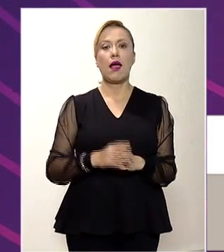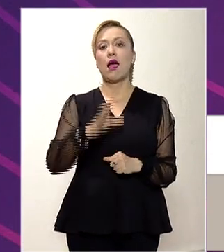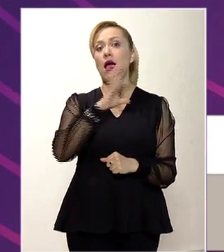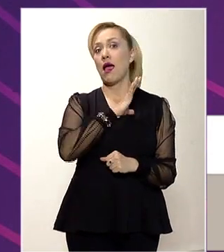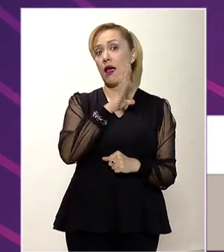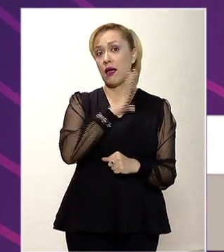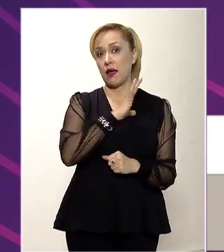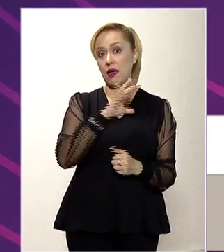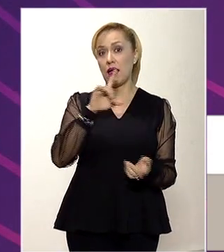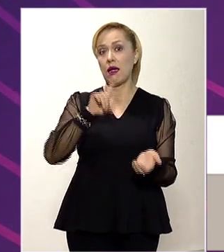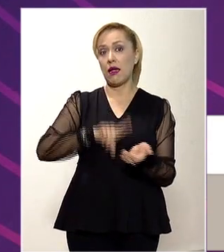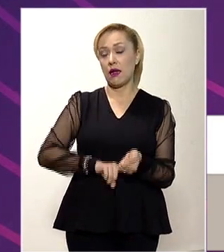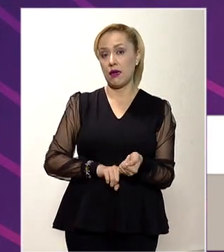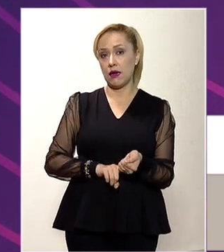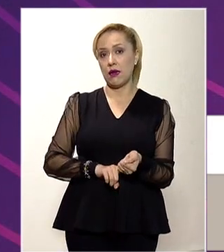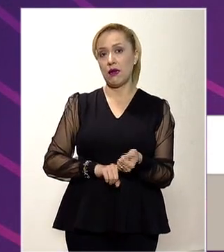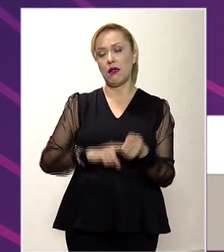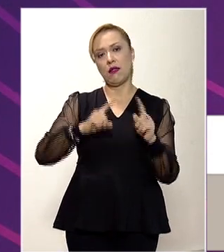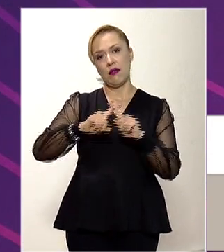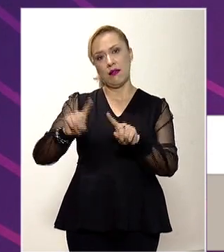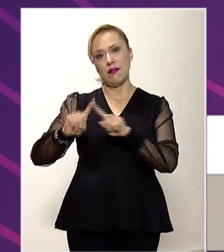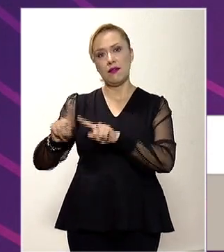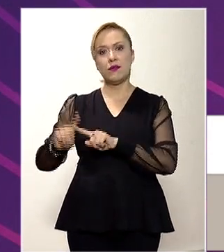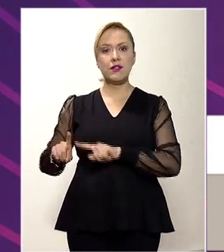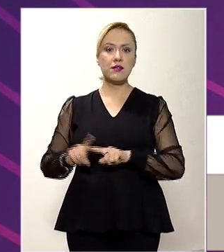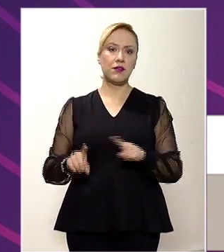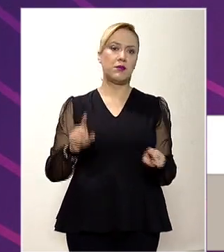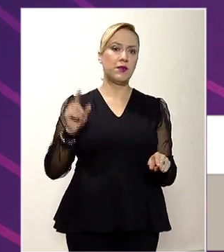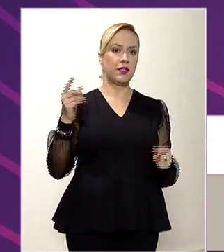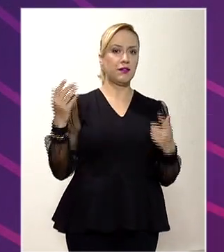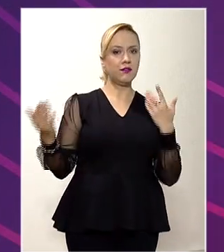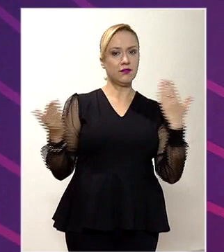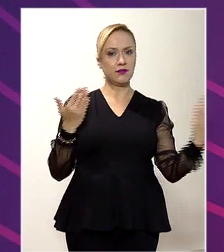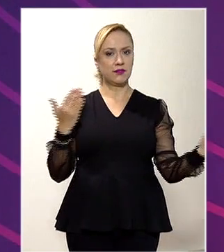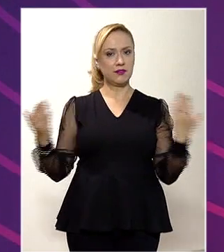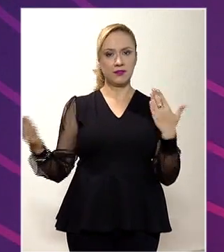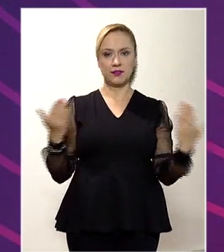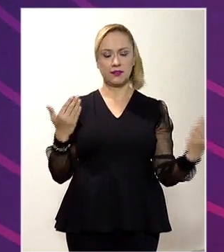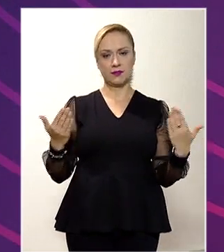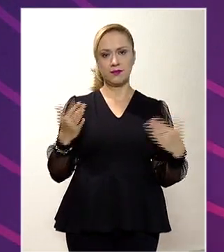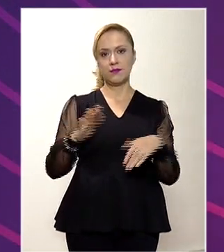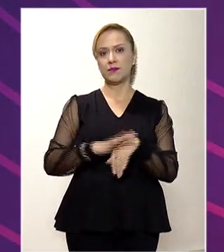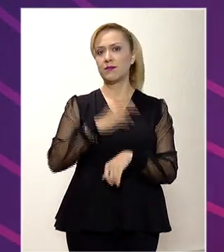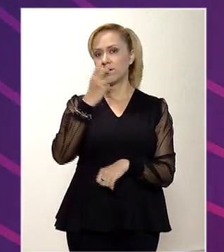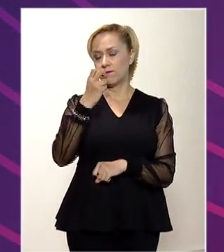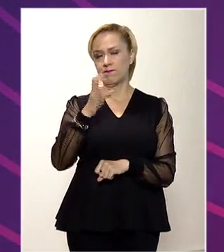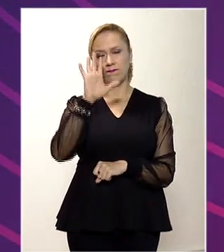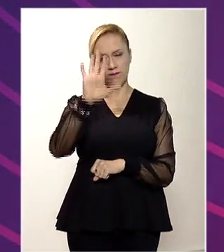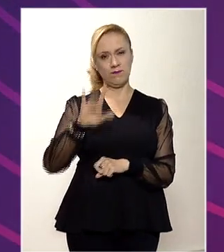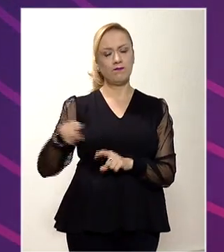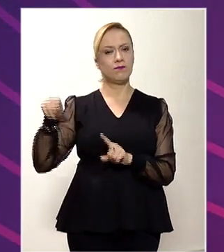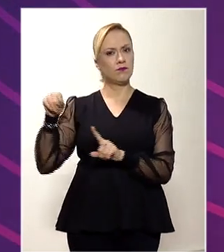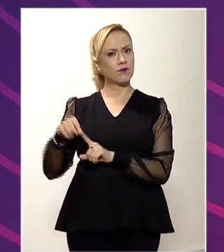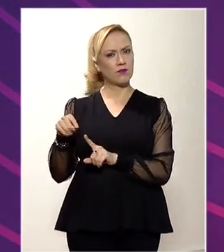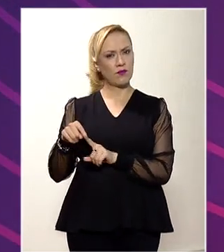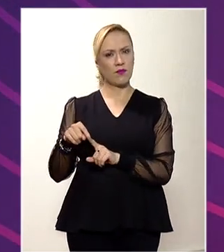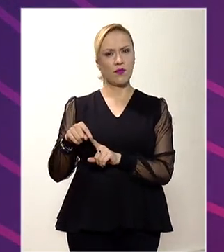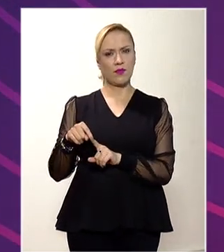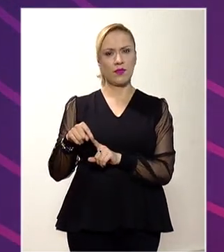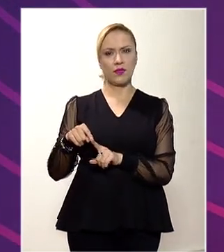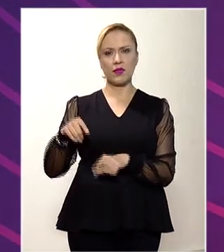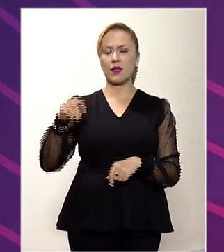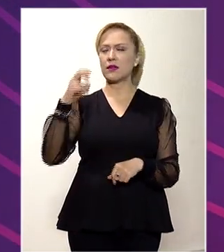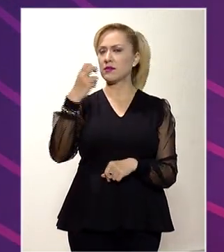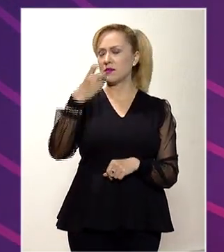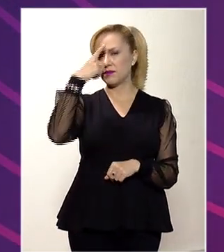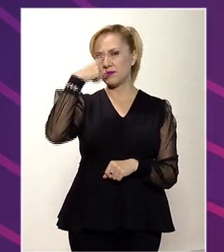tiene elementos diferenciados en función de ciertas poblaciones. A ver, primero, o sea, de manera preliminar, lo que también es importante sí